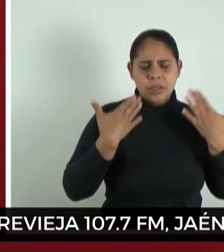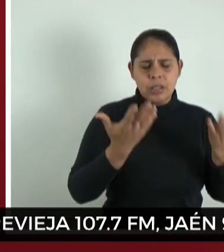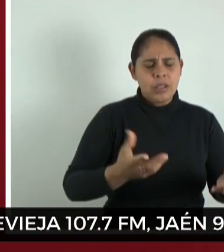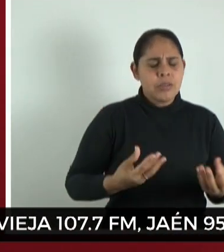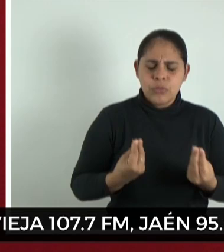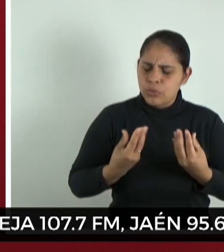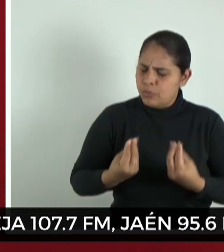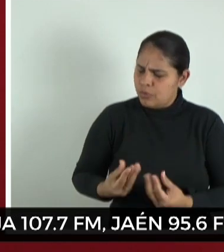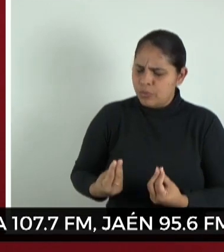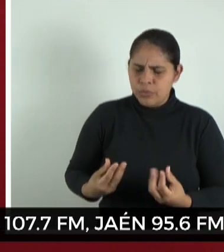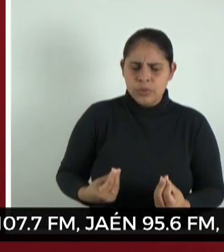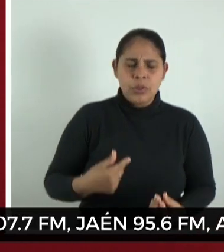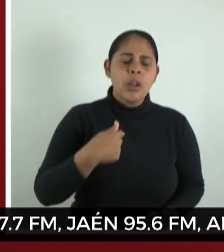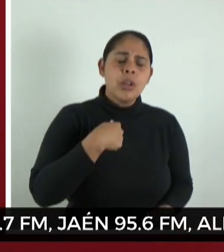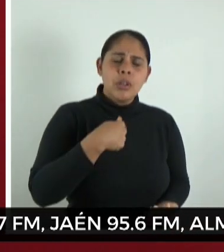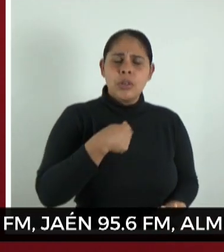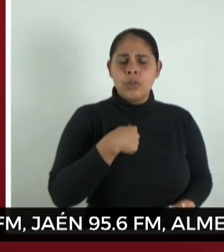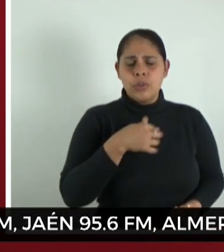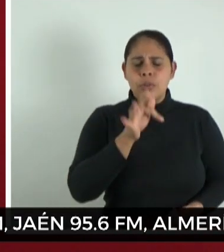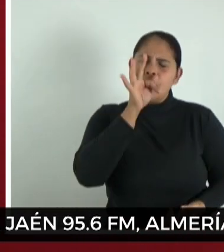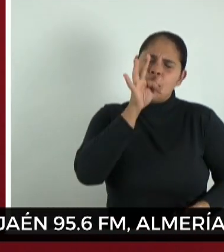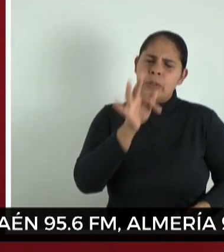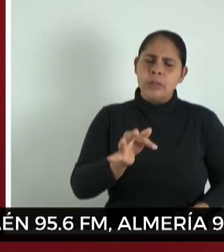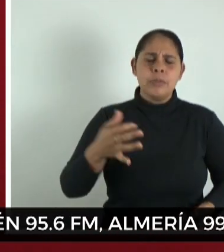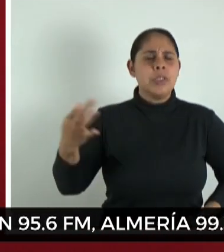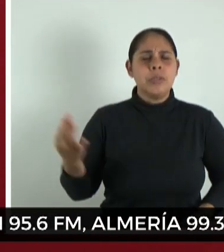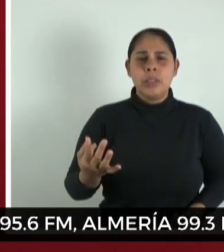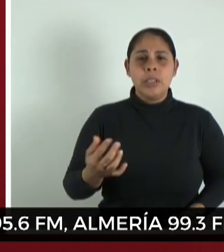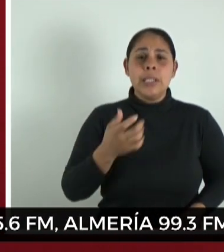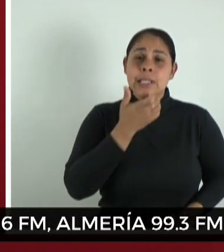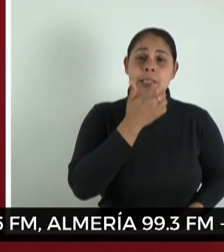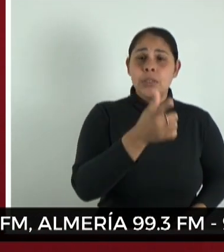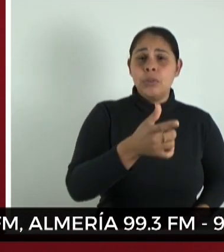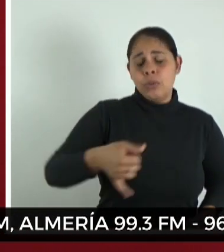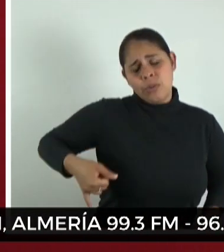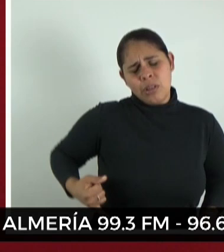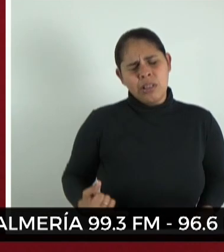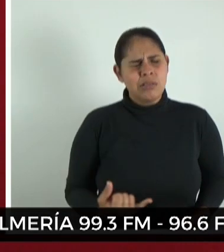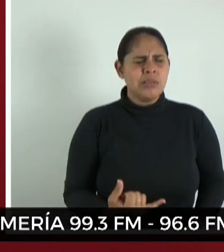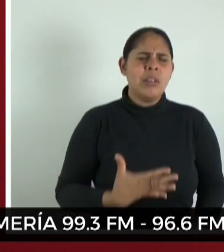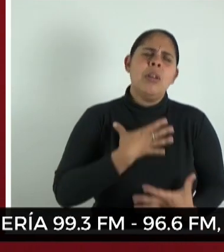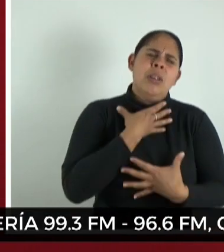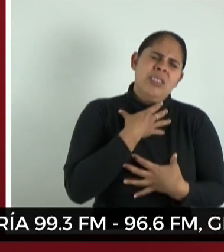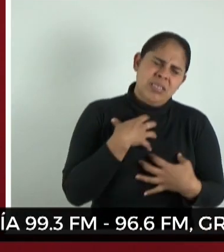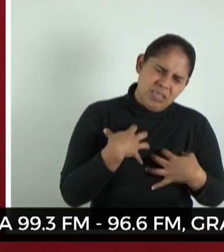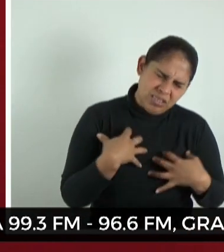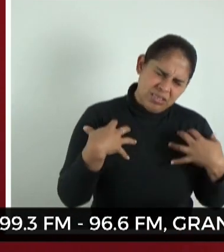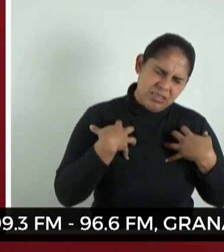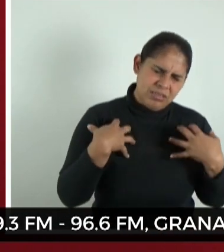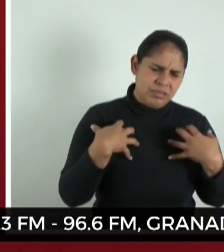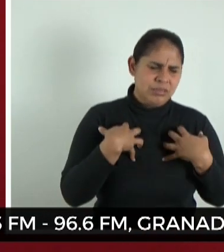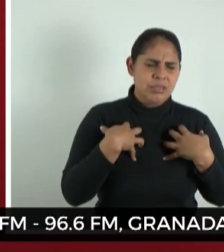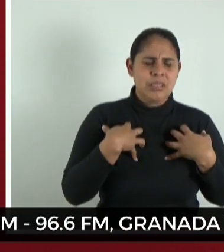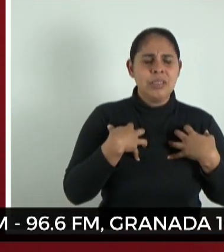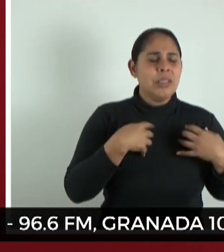Y le prometo una cosa, querido oyente. Si está cansado, agobiado, en lo